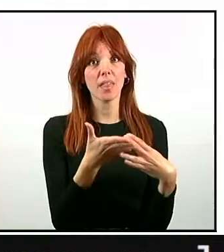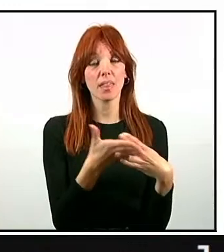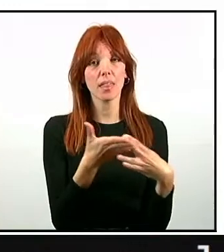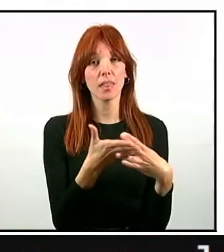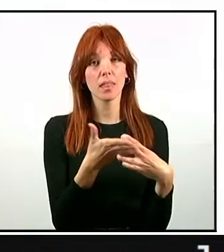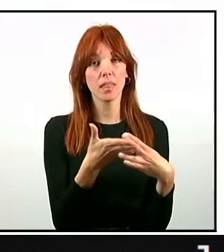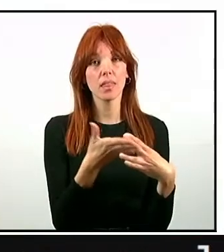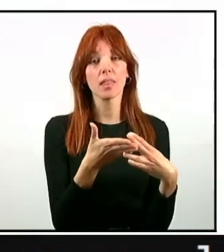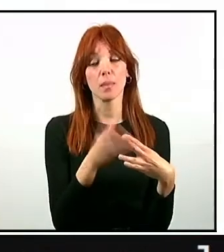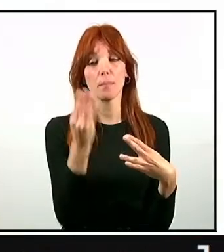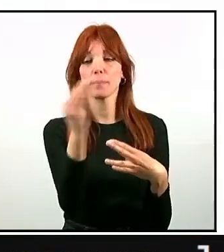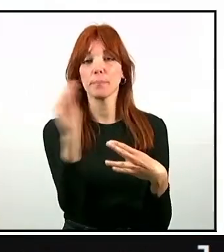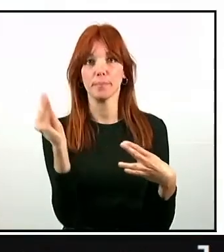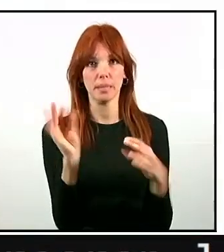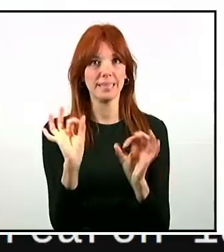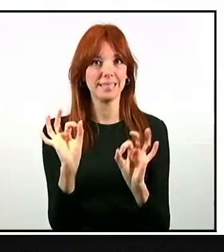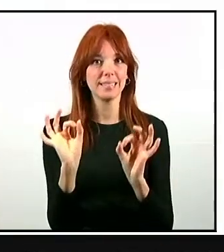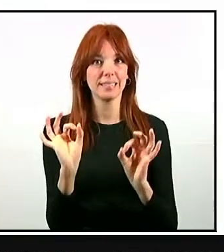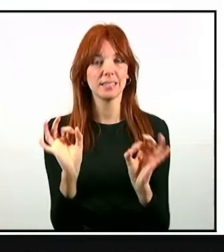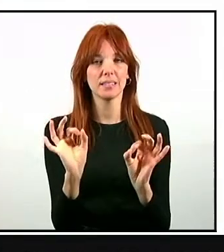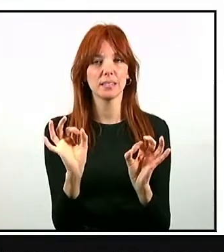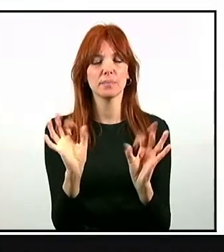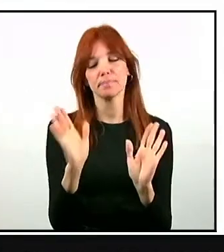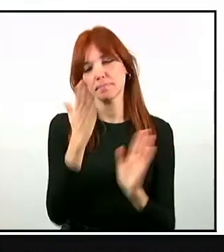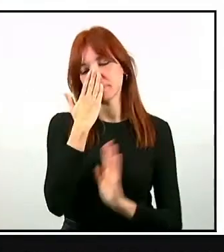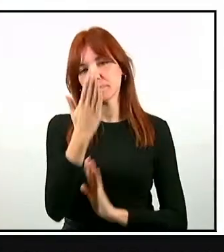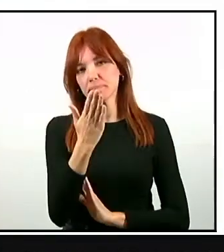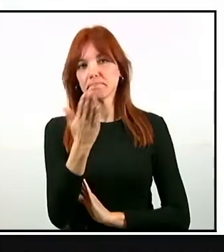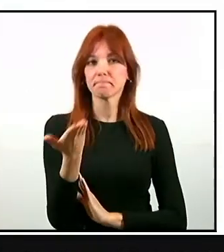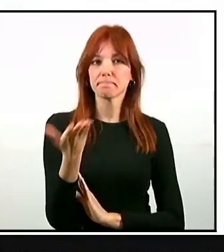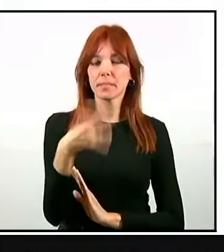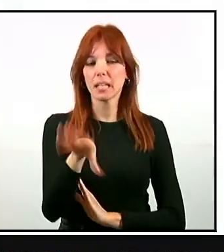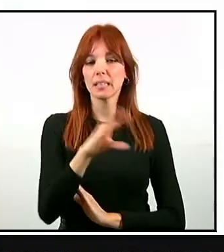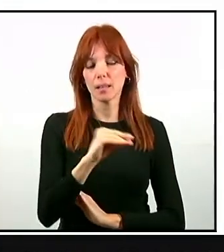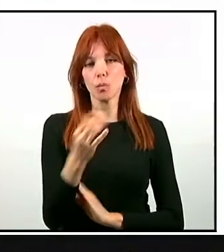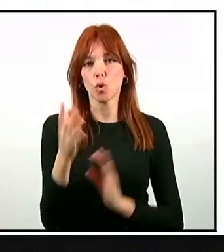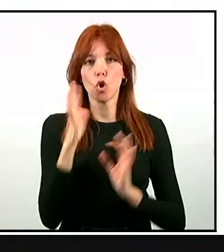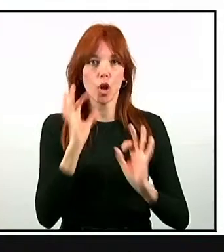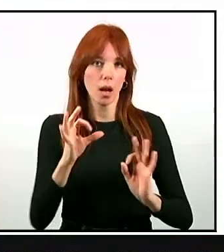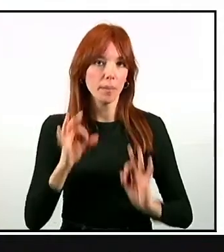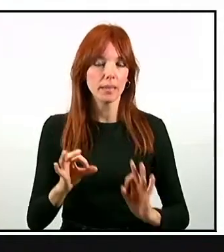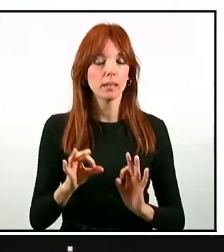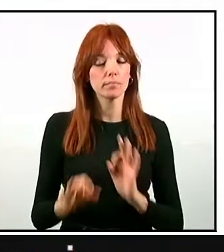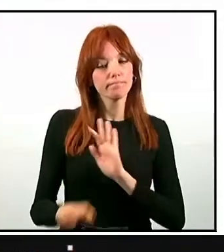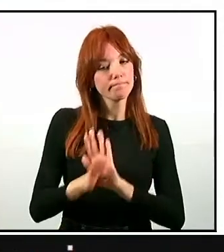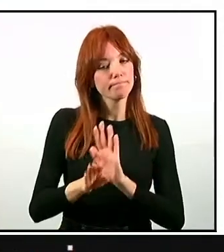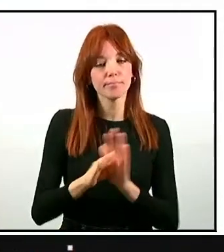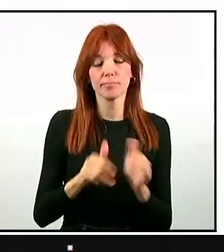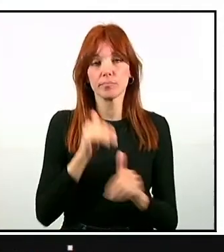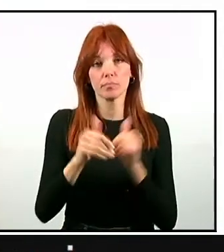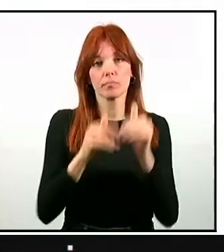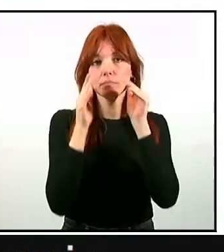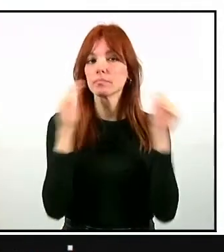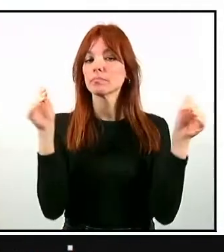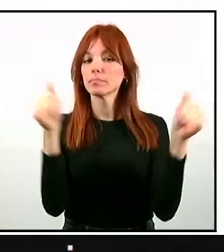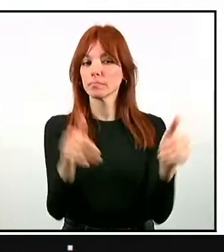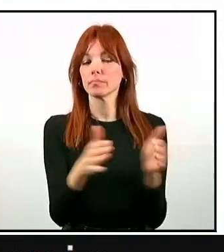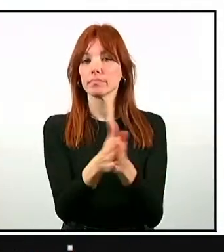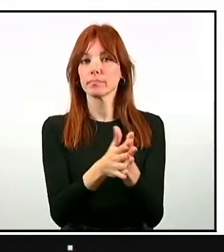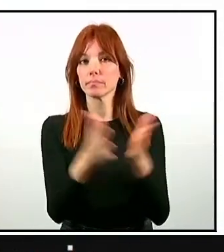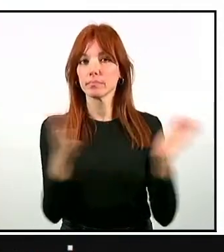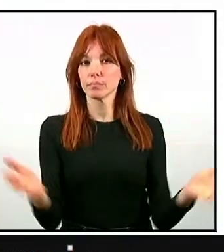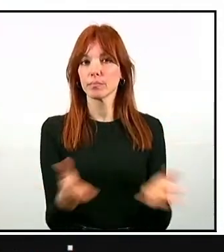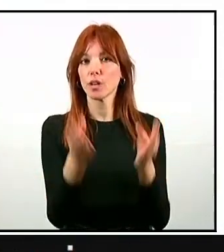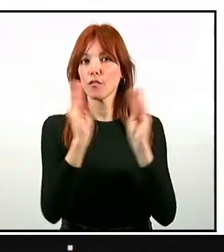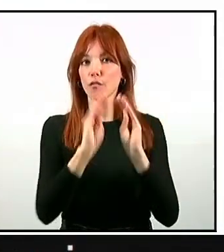precisamente de gente joven, pero entendemos que lógicamente hay que seguir incidiendo en la